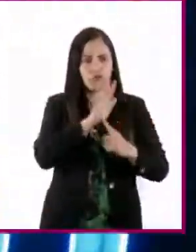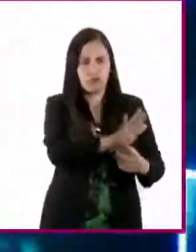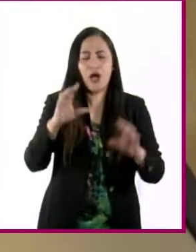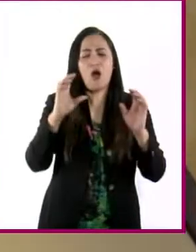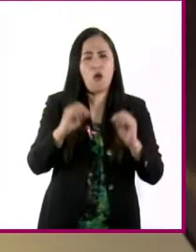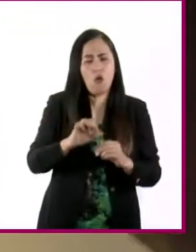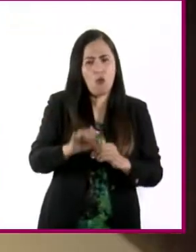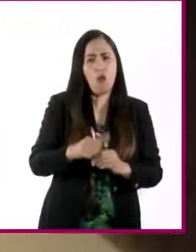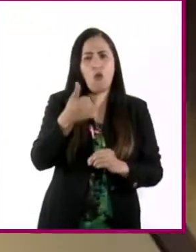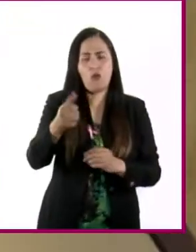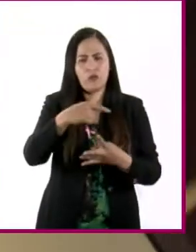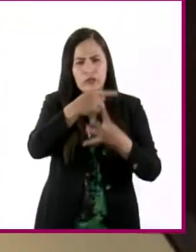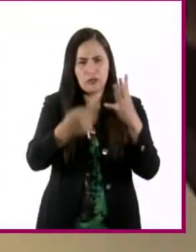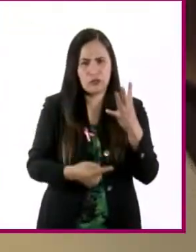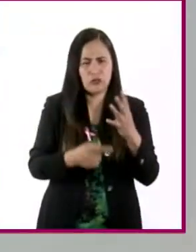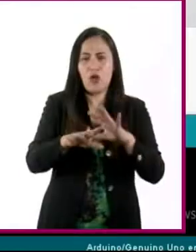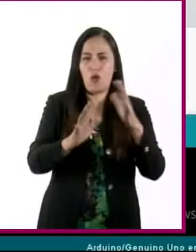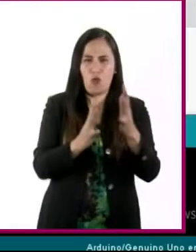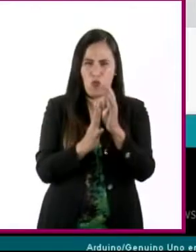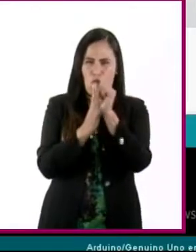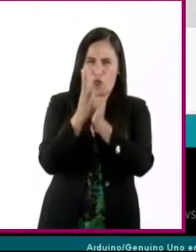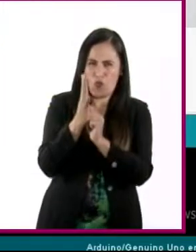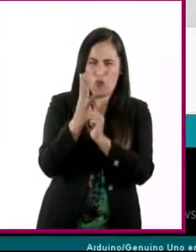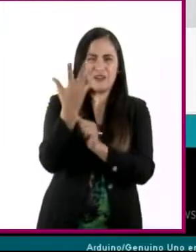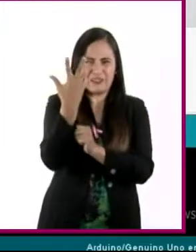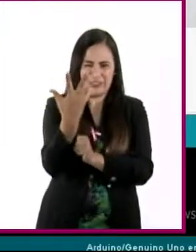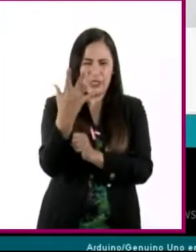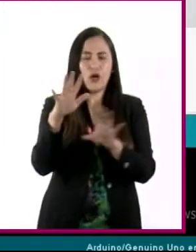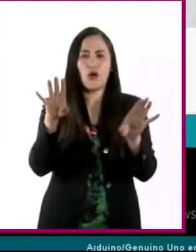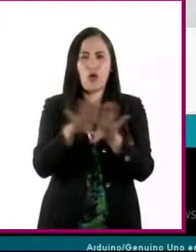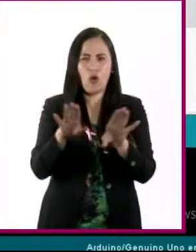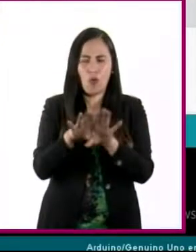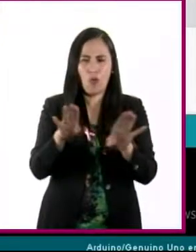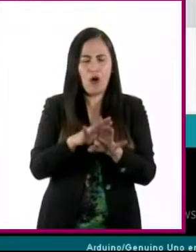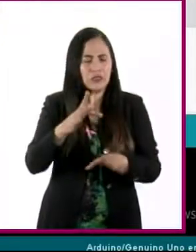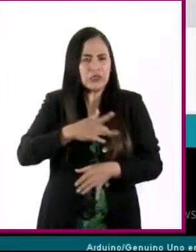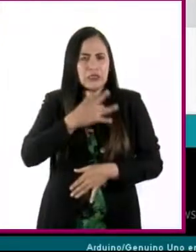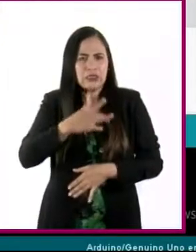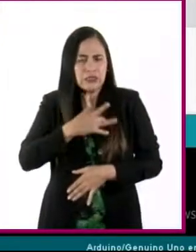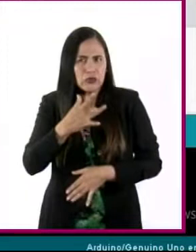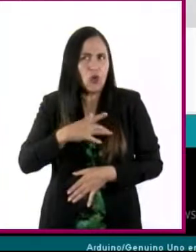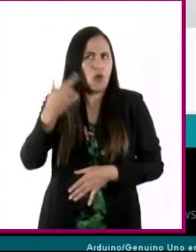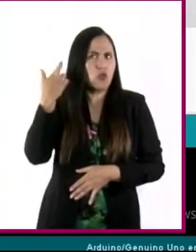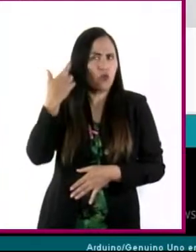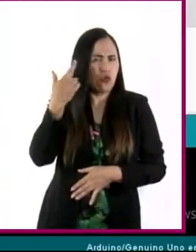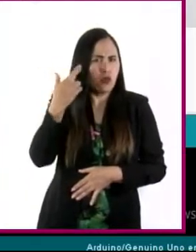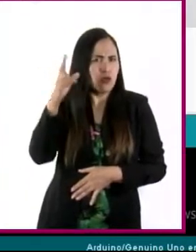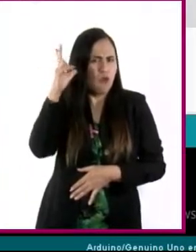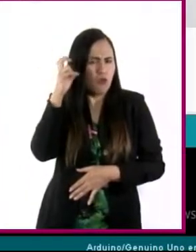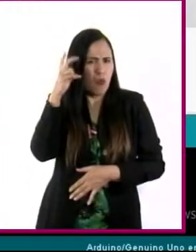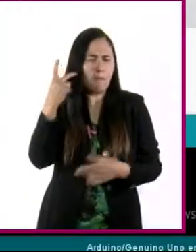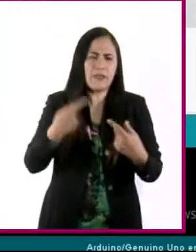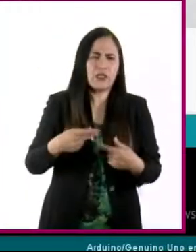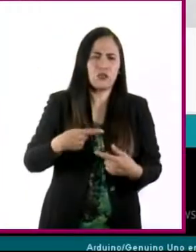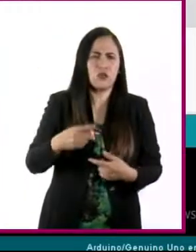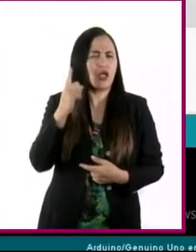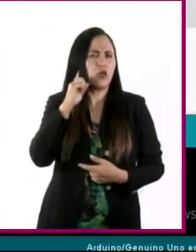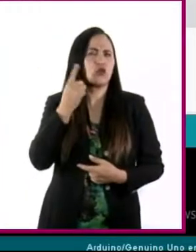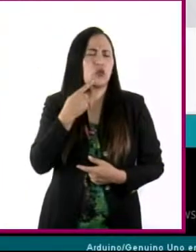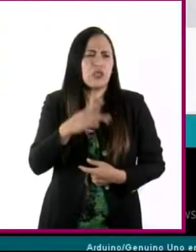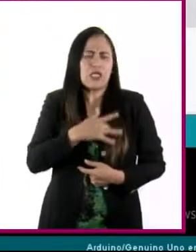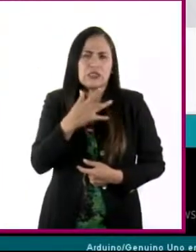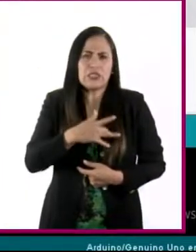quieren consumir o trabajar digitalmente. Ya se producen también contenidos digitales que permiten el manejo de texto con un diseño amplificado o